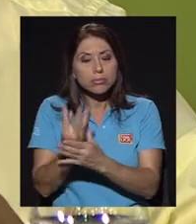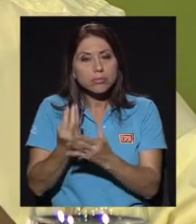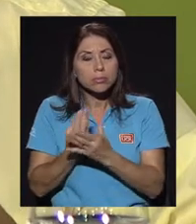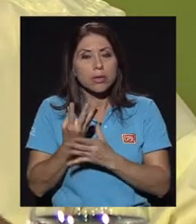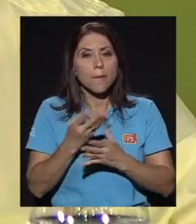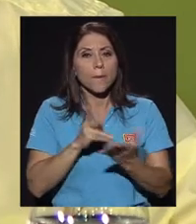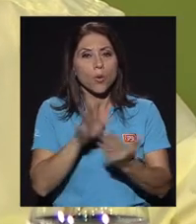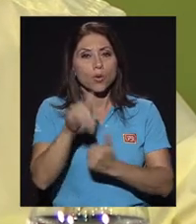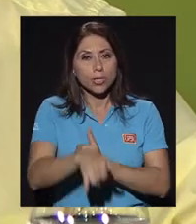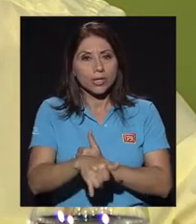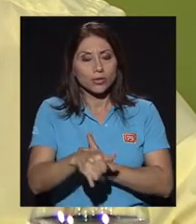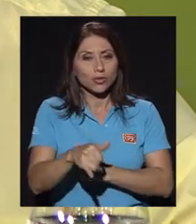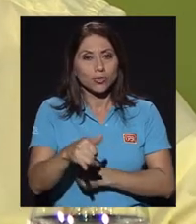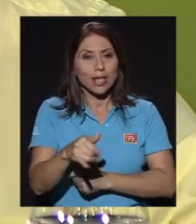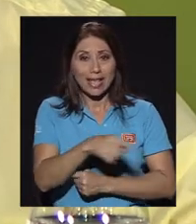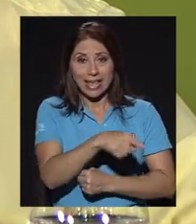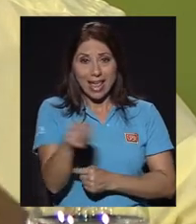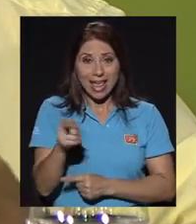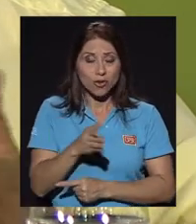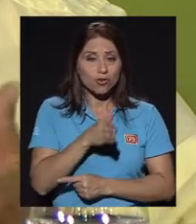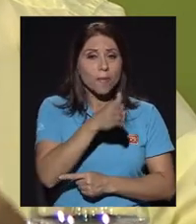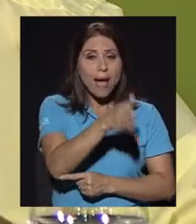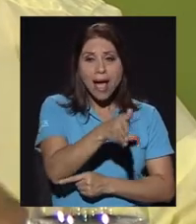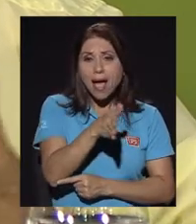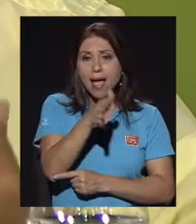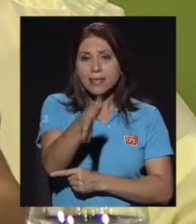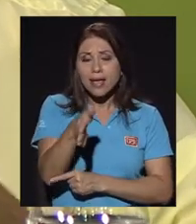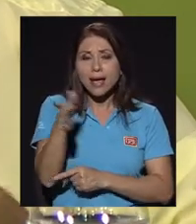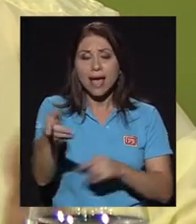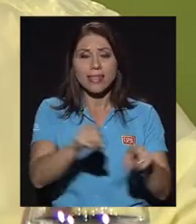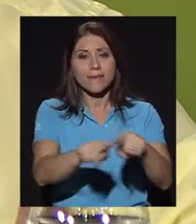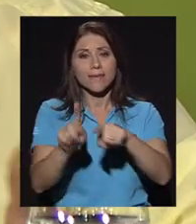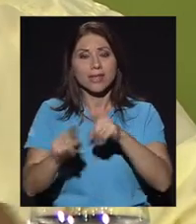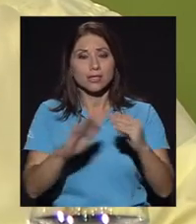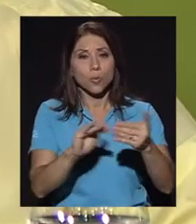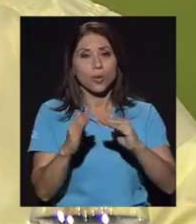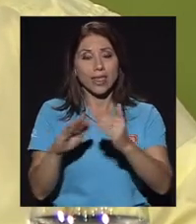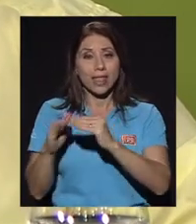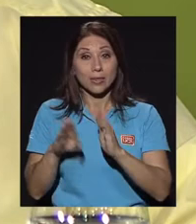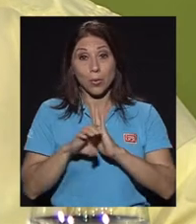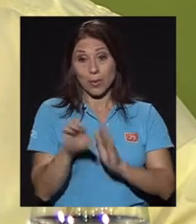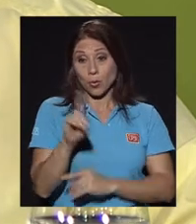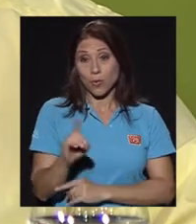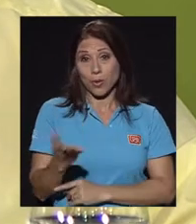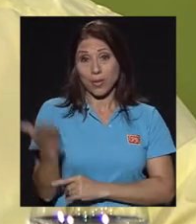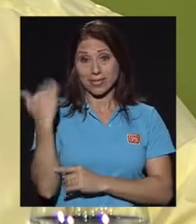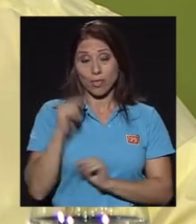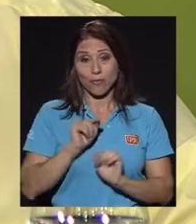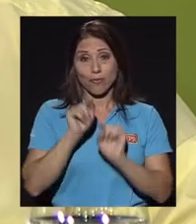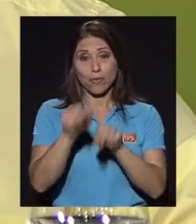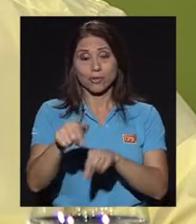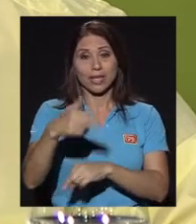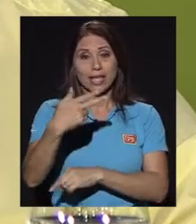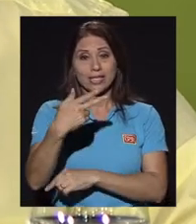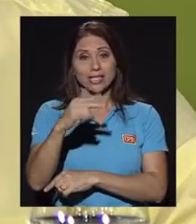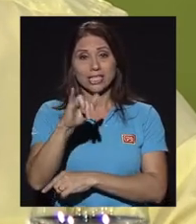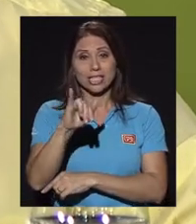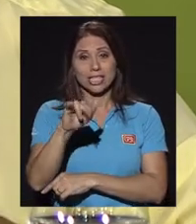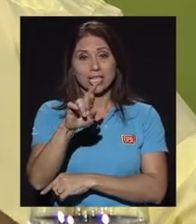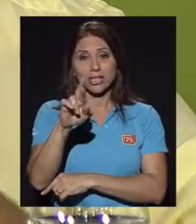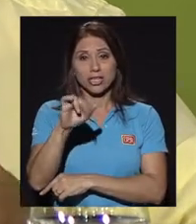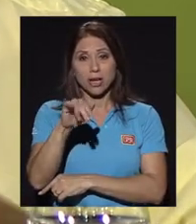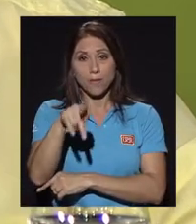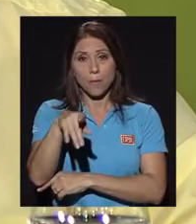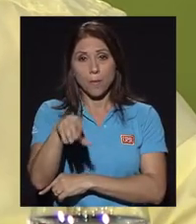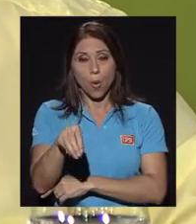las comunidades y se estudien las opciones. Por ejemplo, el domingo andábamos en Chirripó y resulta que ahí